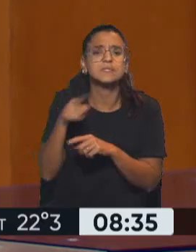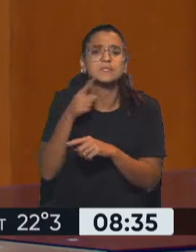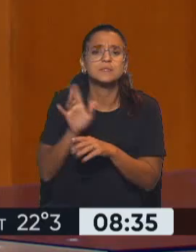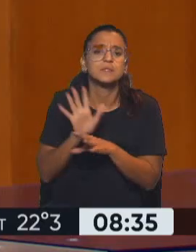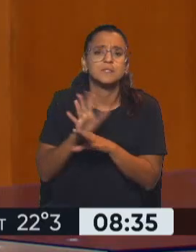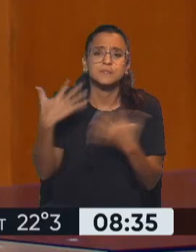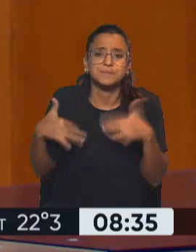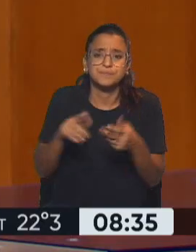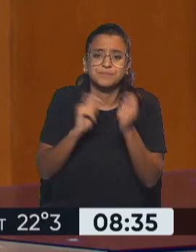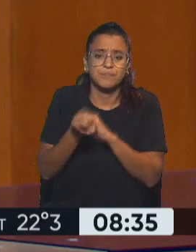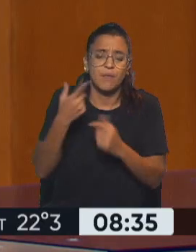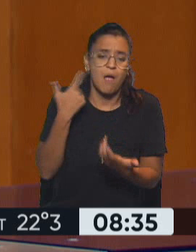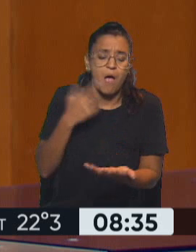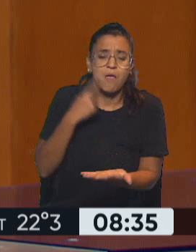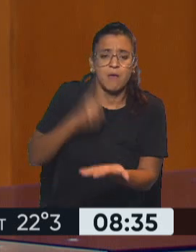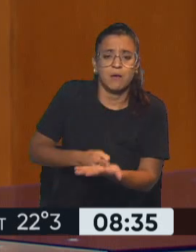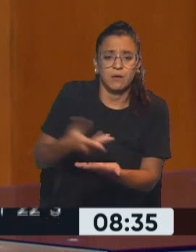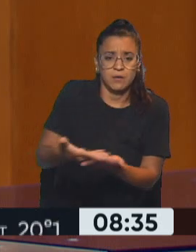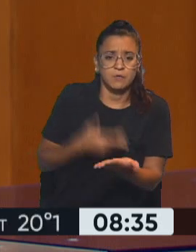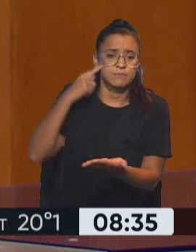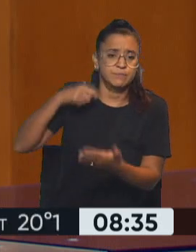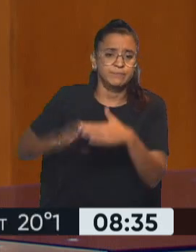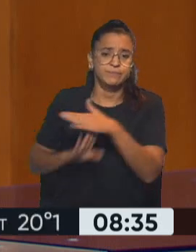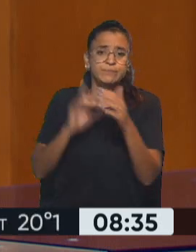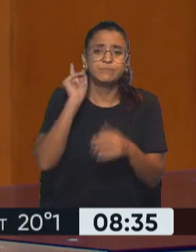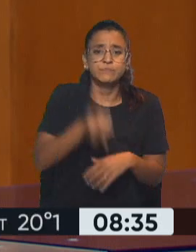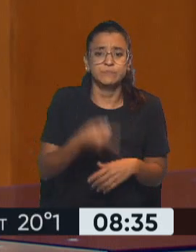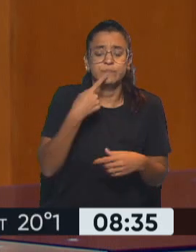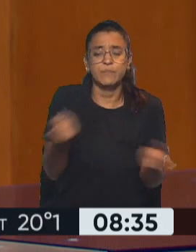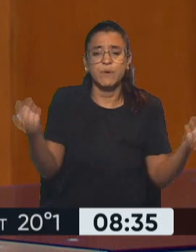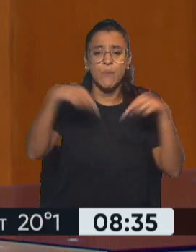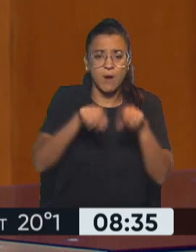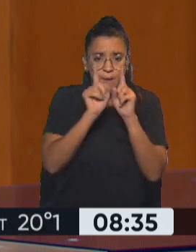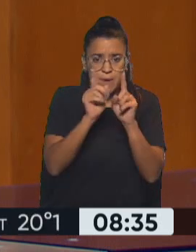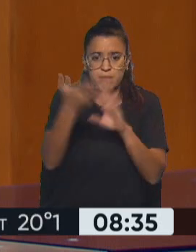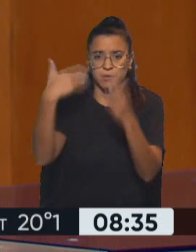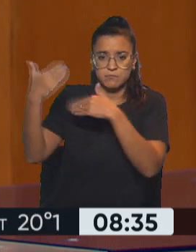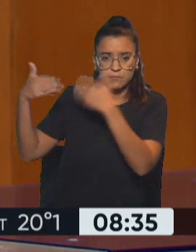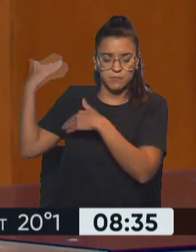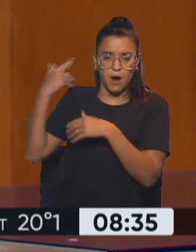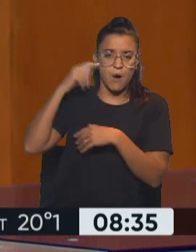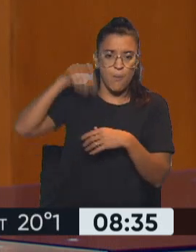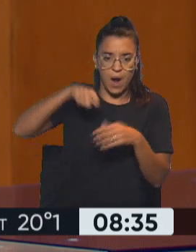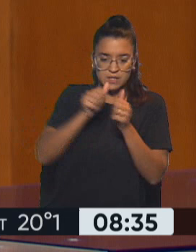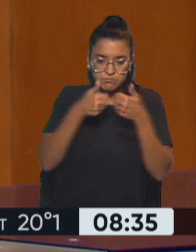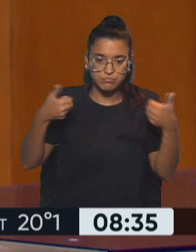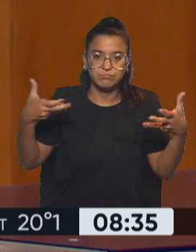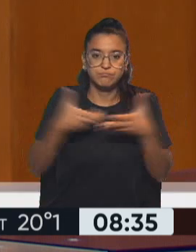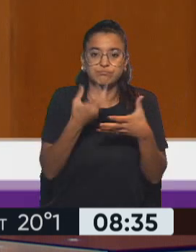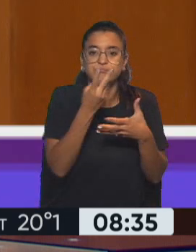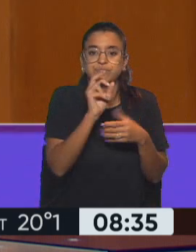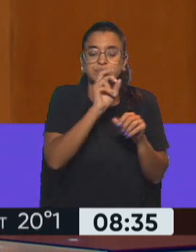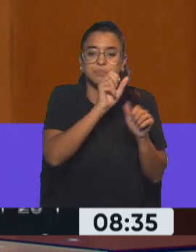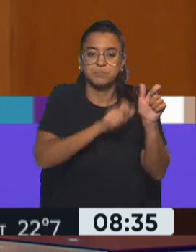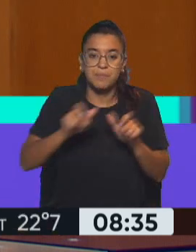contarle los recordamos que hay un fallo de la corte suprema que ordenó que se vuelva a la conformación anterior de 20 miembros